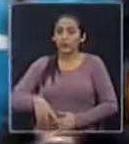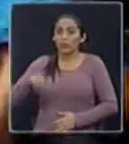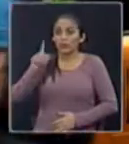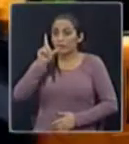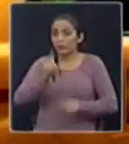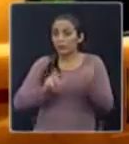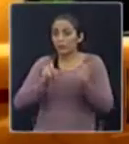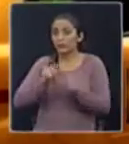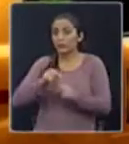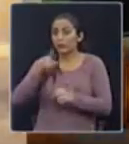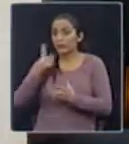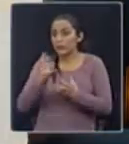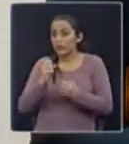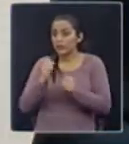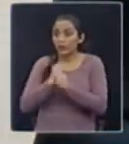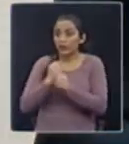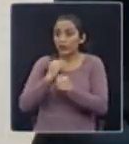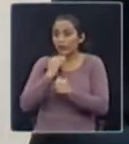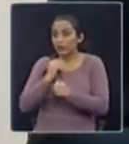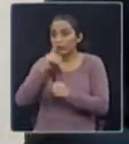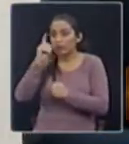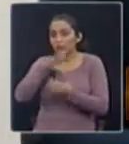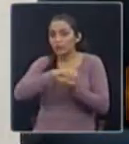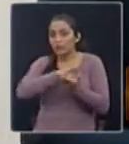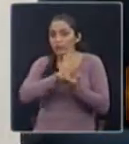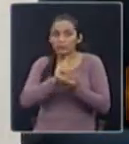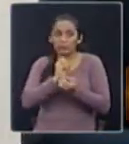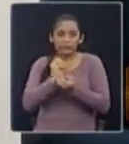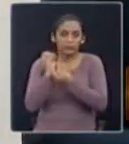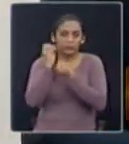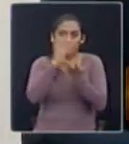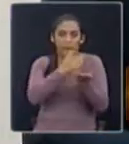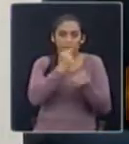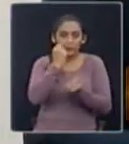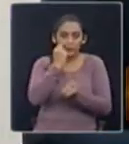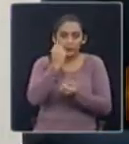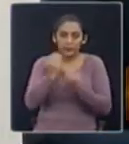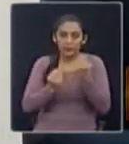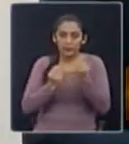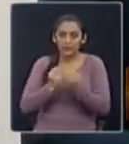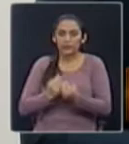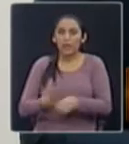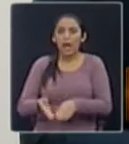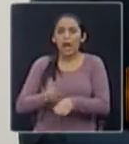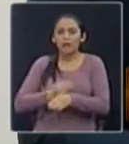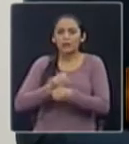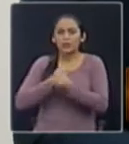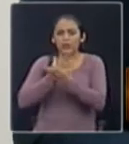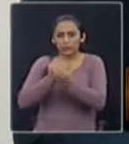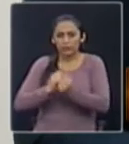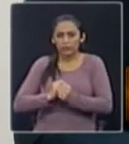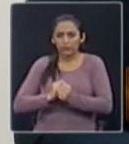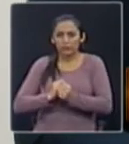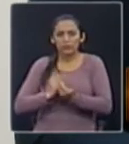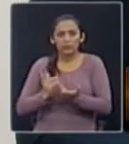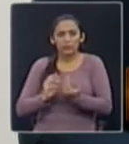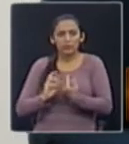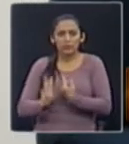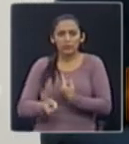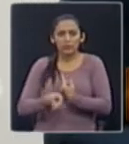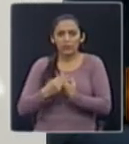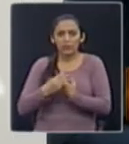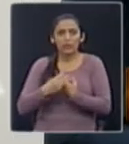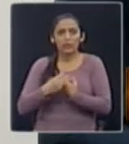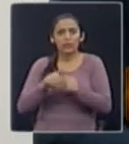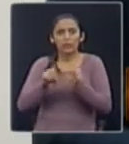pasar por la Asamblea Nacional. El sistema de las plataformas, le hemos repetido mil veces, es positivo y